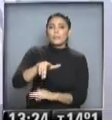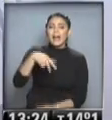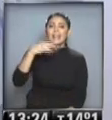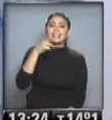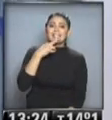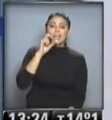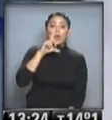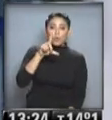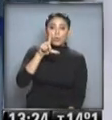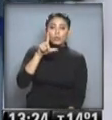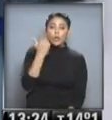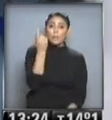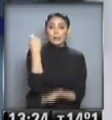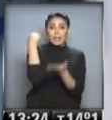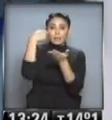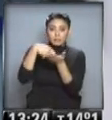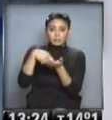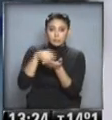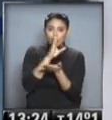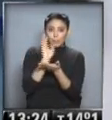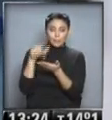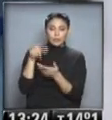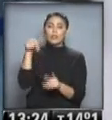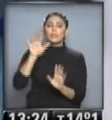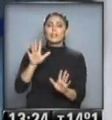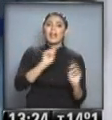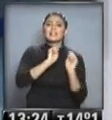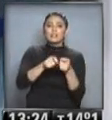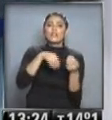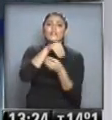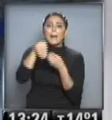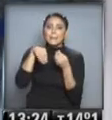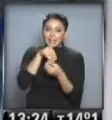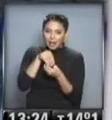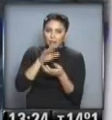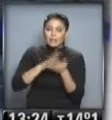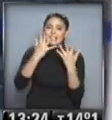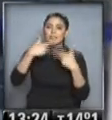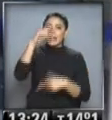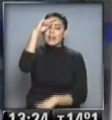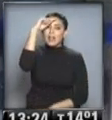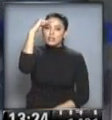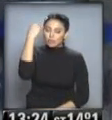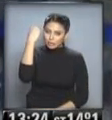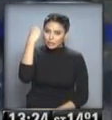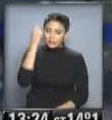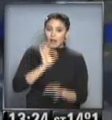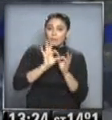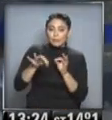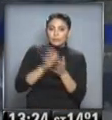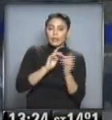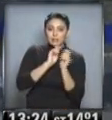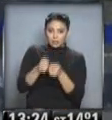17 de julio se le va a estar depositando en la cuenta Esto justamente para las asignaciones familiares dentro de lo que es el sistema nacional relación de dependencia de las